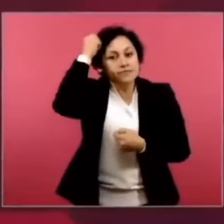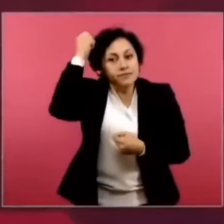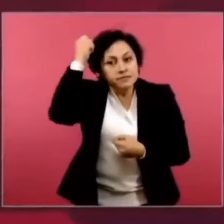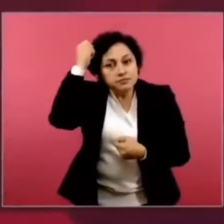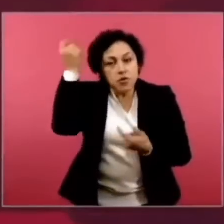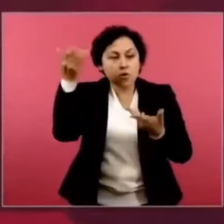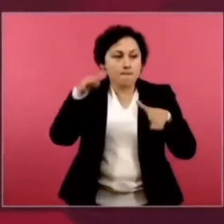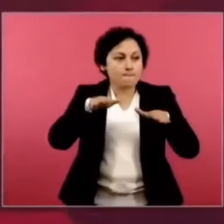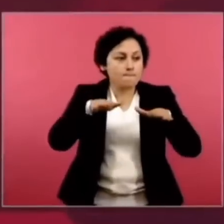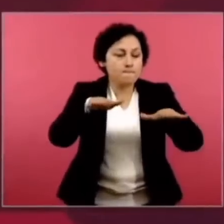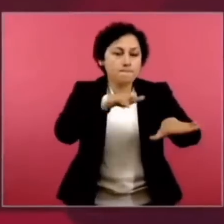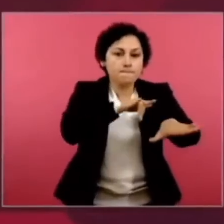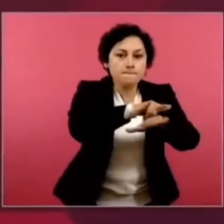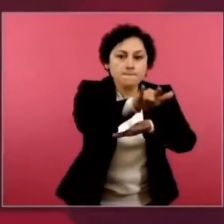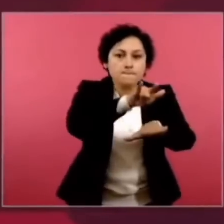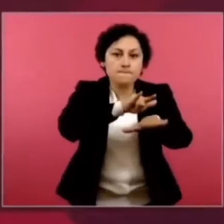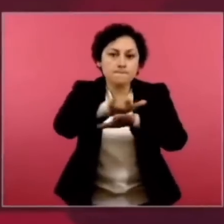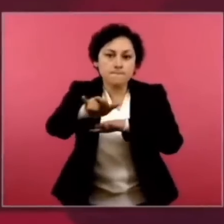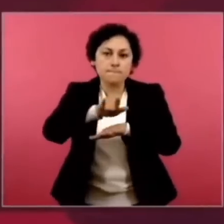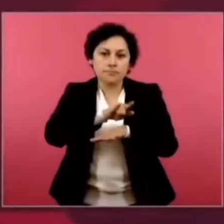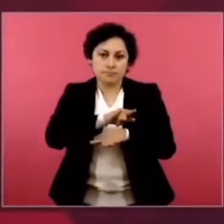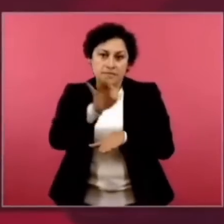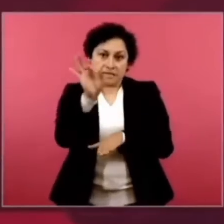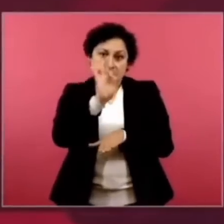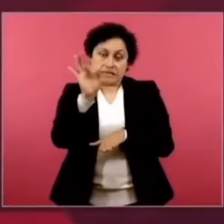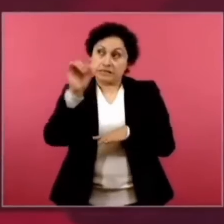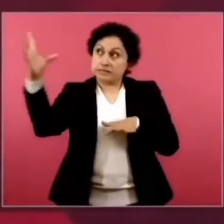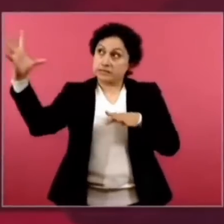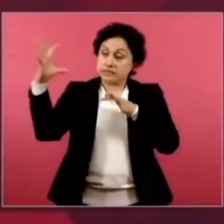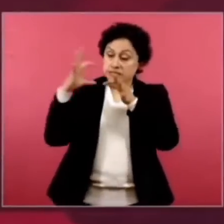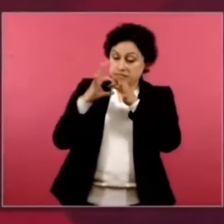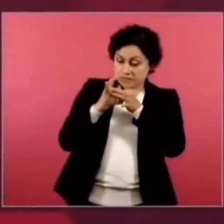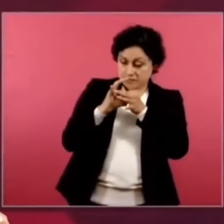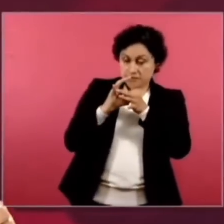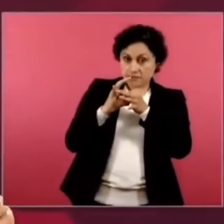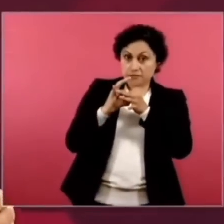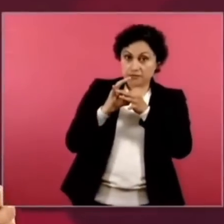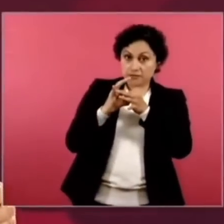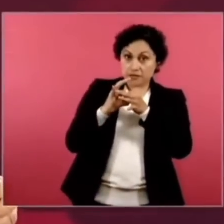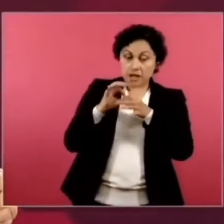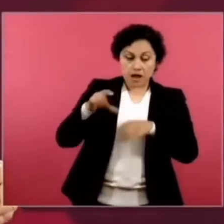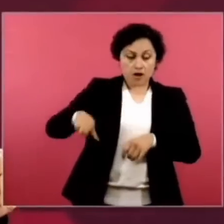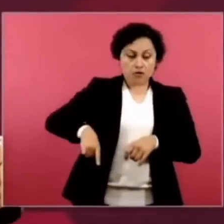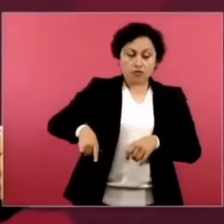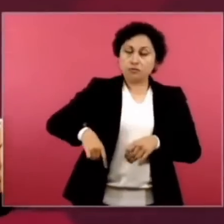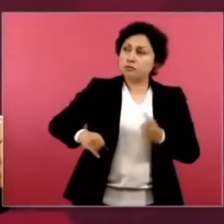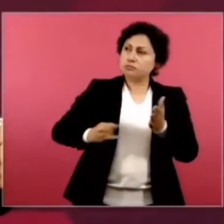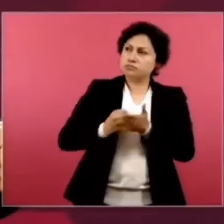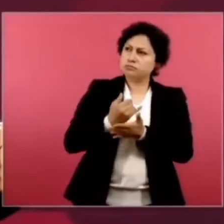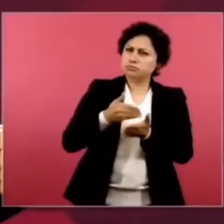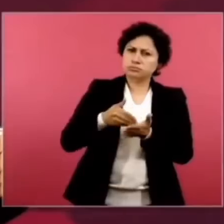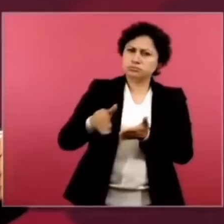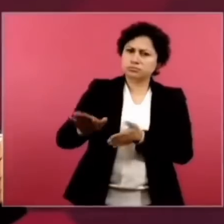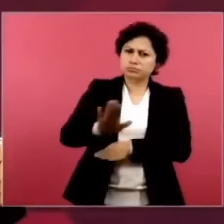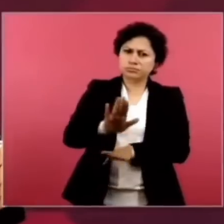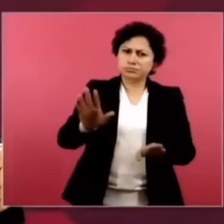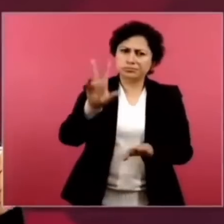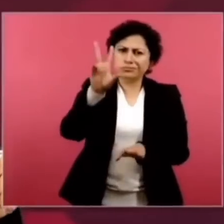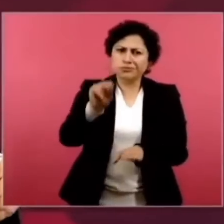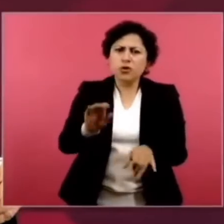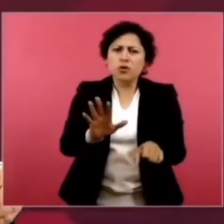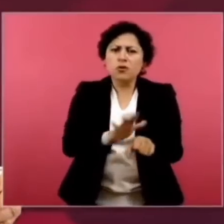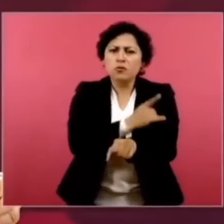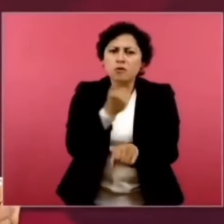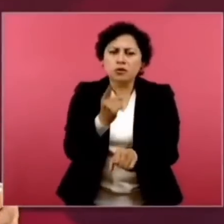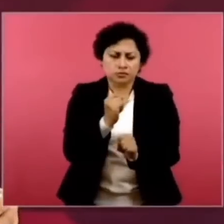quitas el contrato, porque ya no se va a hacer el aeropuerto de Texcoco, porque se iba a hundir,